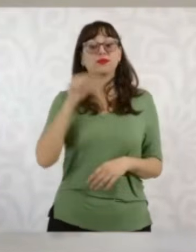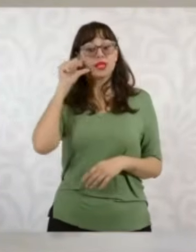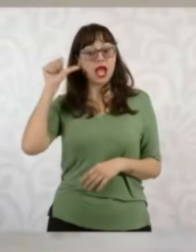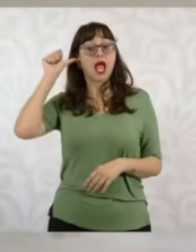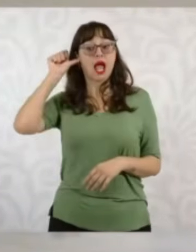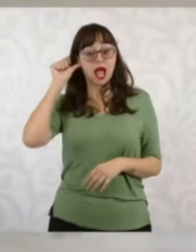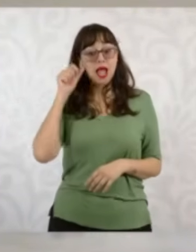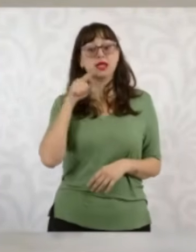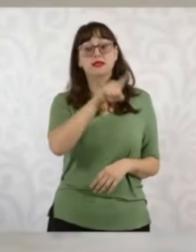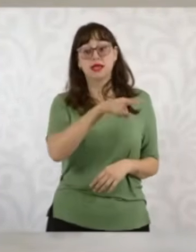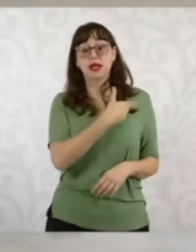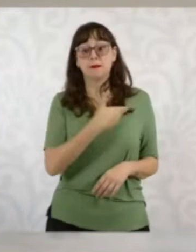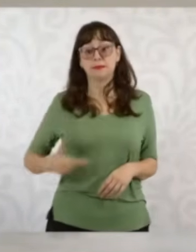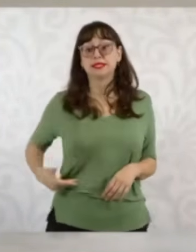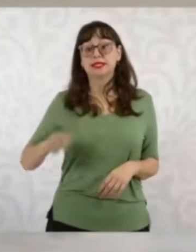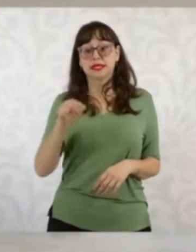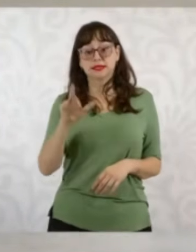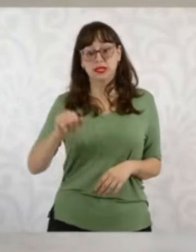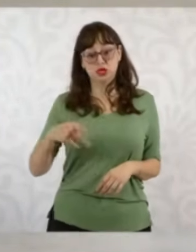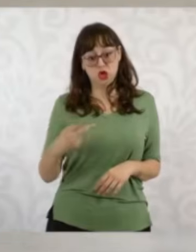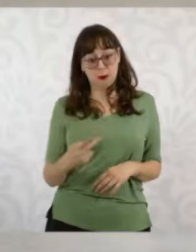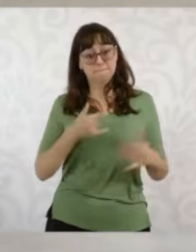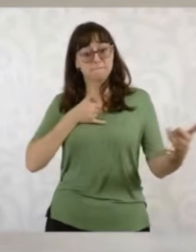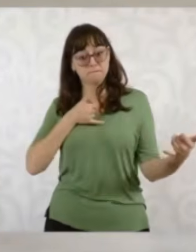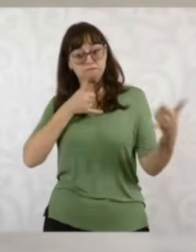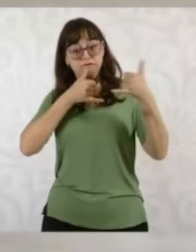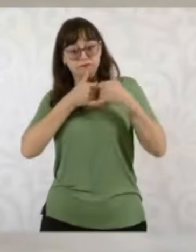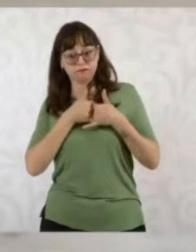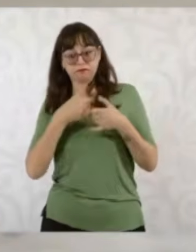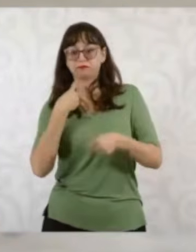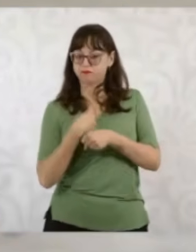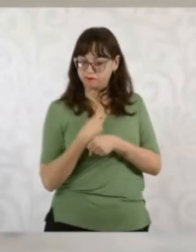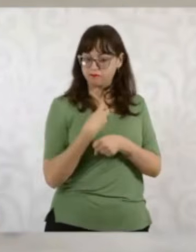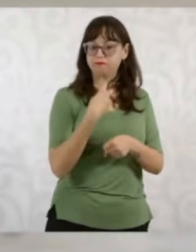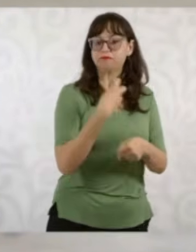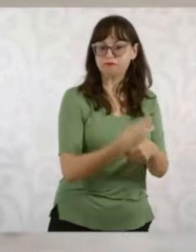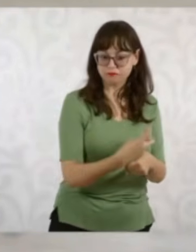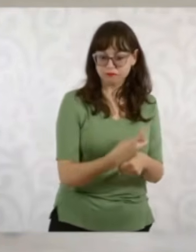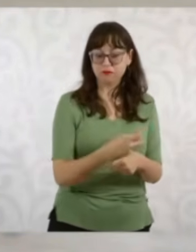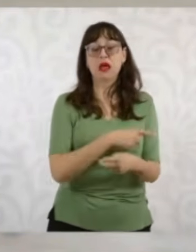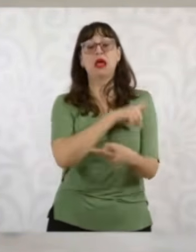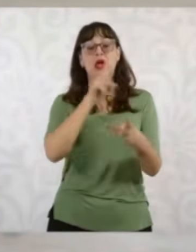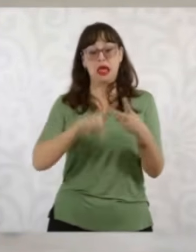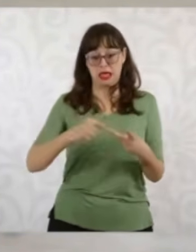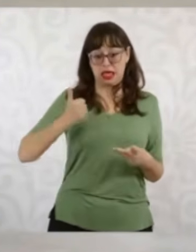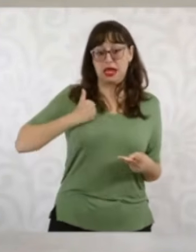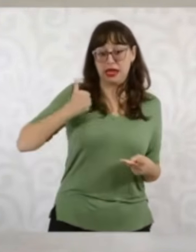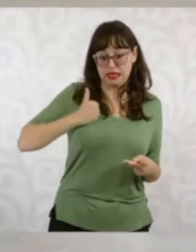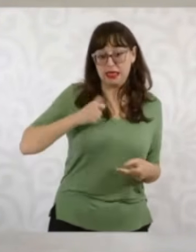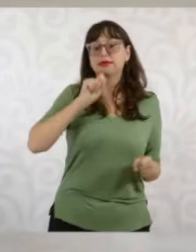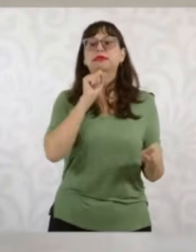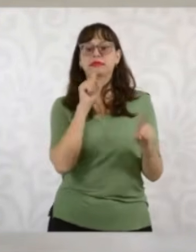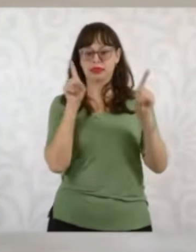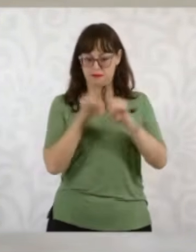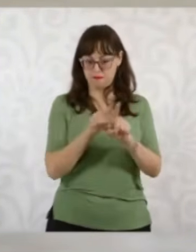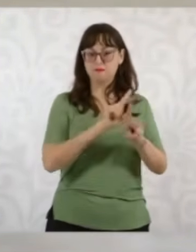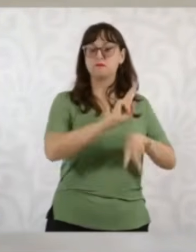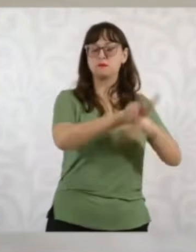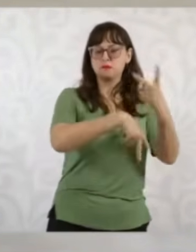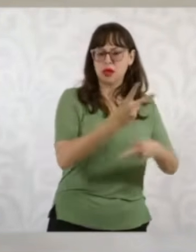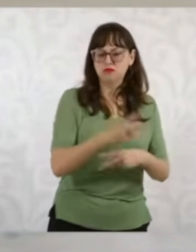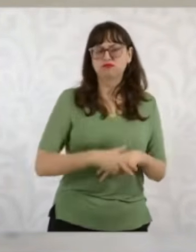una invitación por parte del presidente Trump para asistir. Va a estar también el primer ministro Carney. Consideré